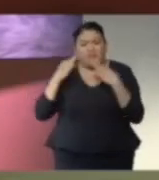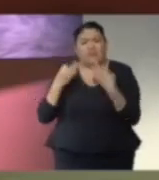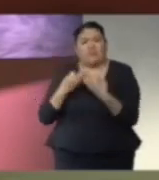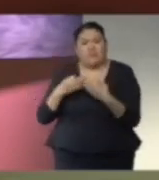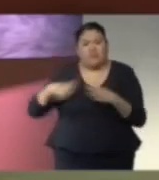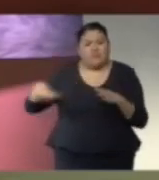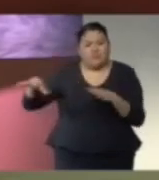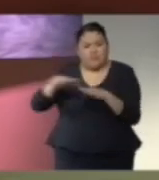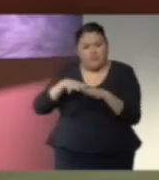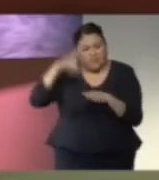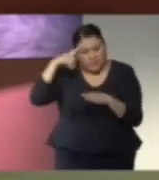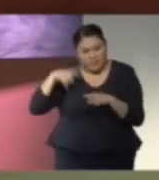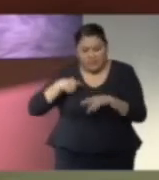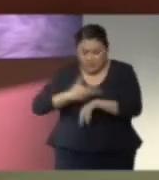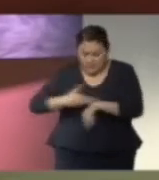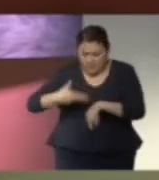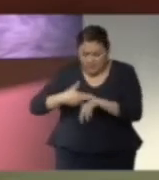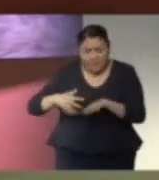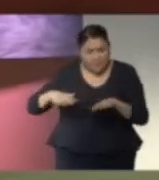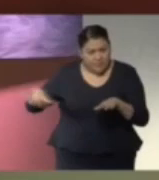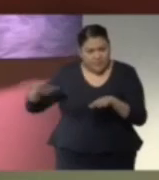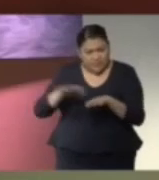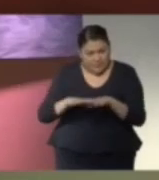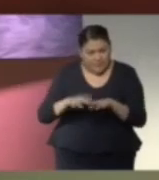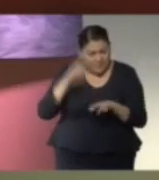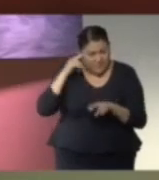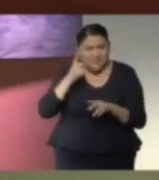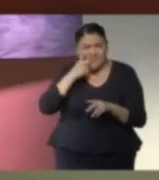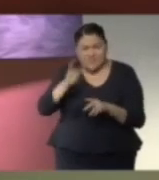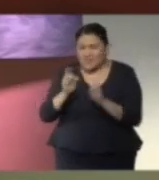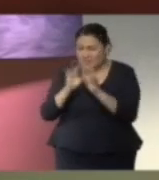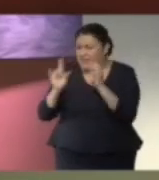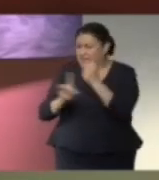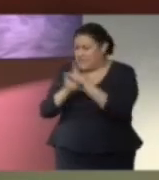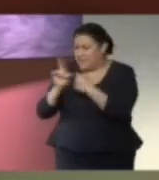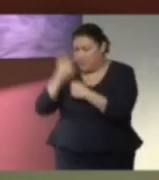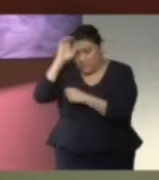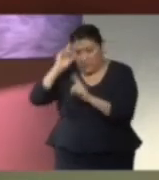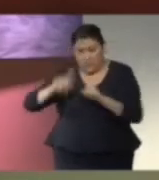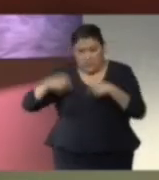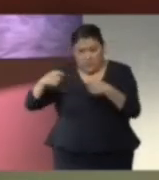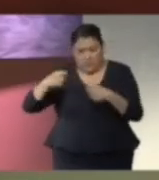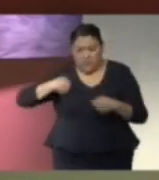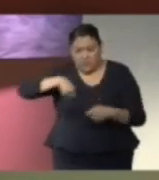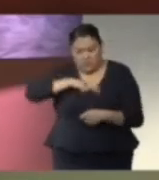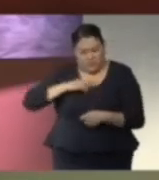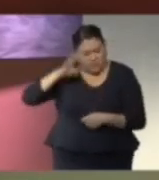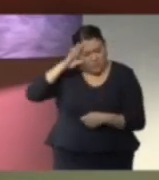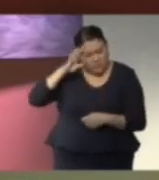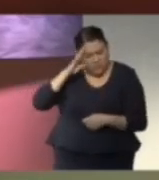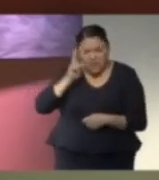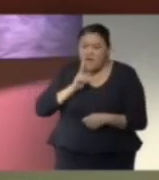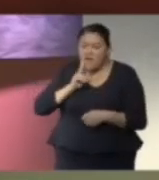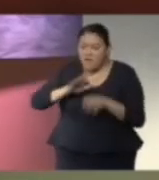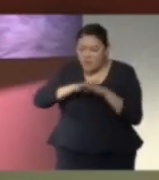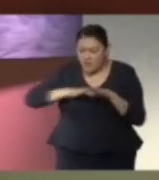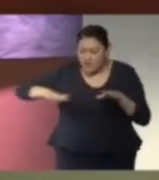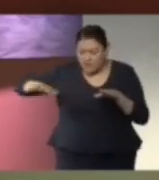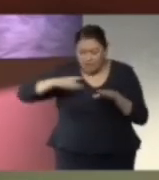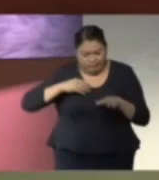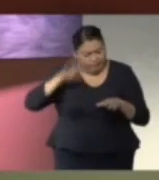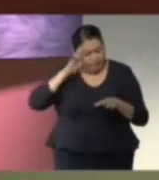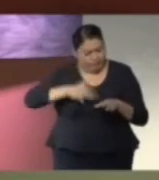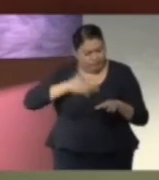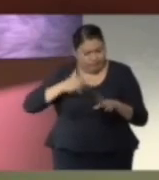crisis civilizatoria que yo decía, ¿no? Entonces, yo creo que cómo pensamos en estas formas de coproducción y cómo